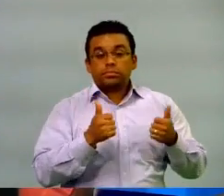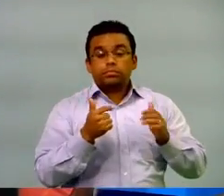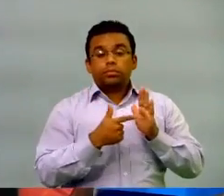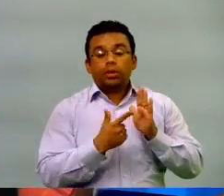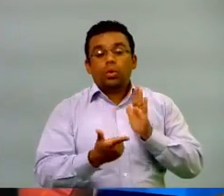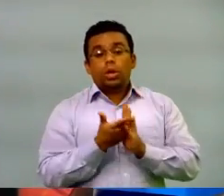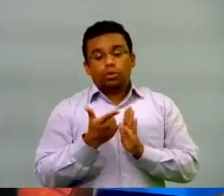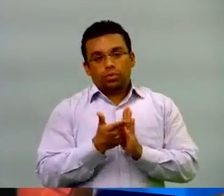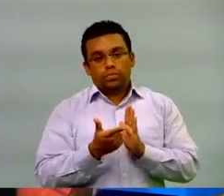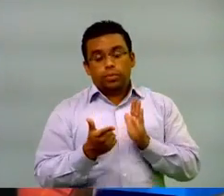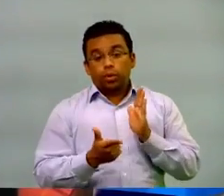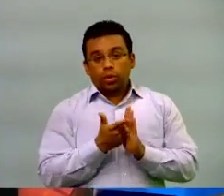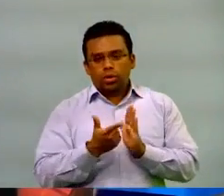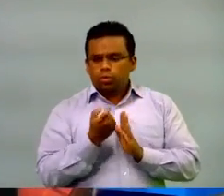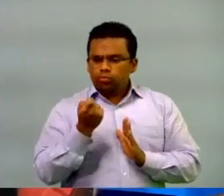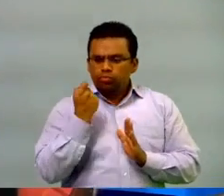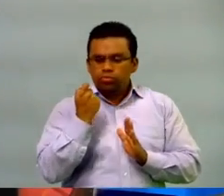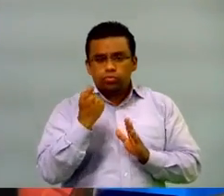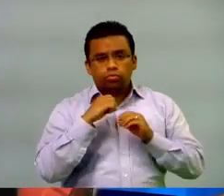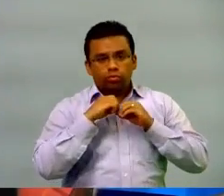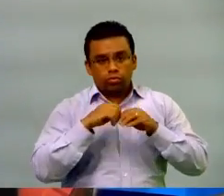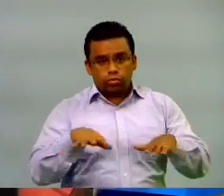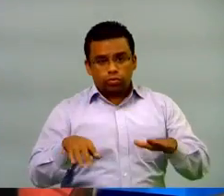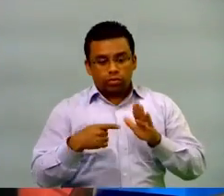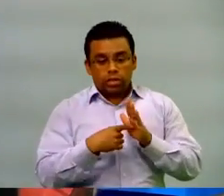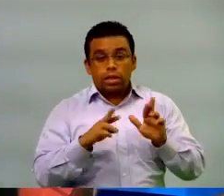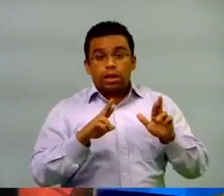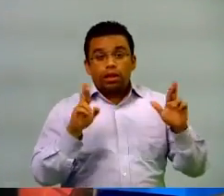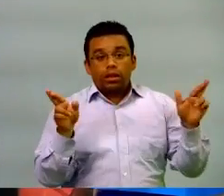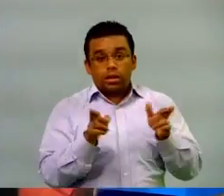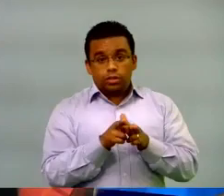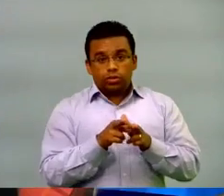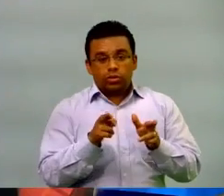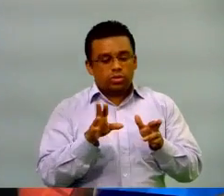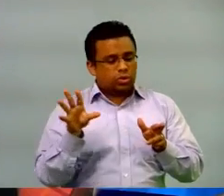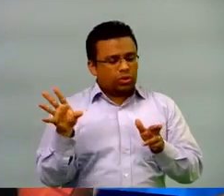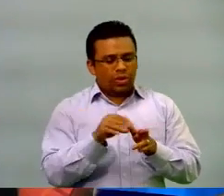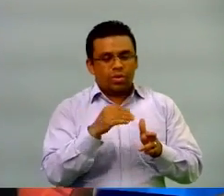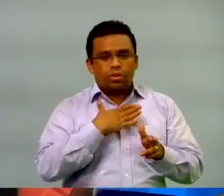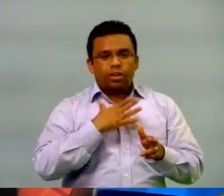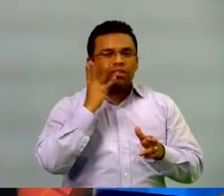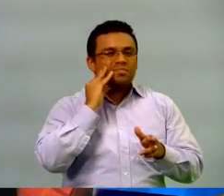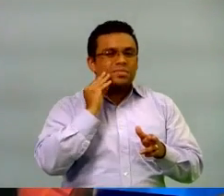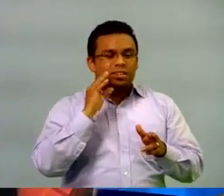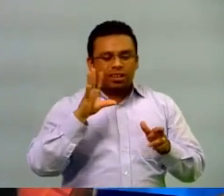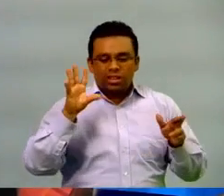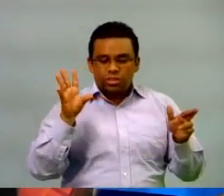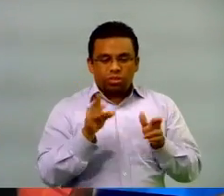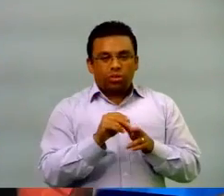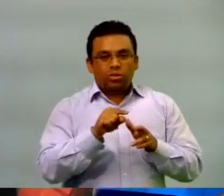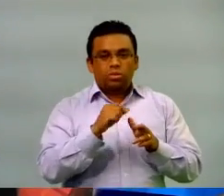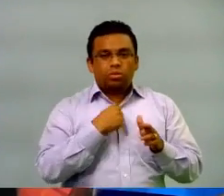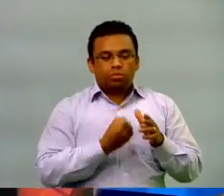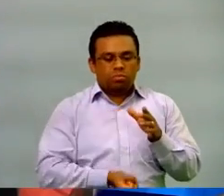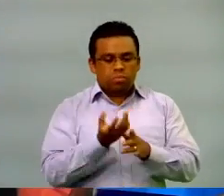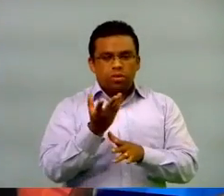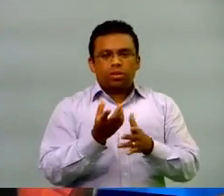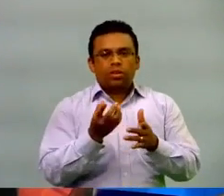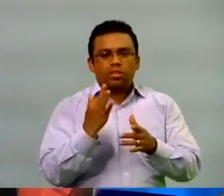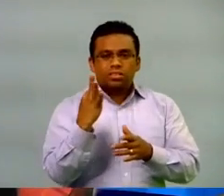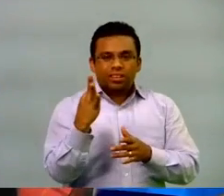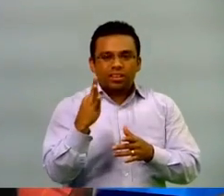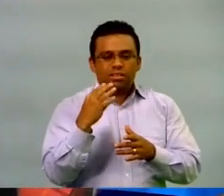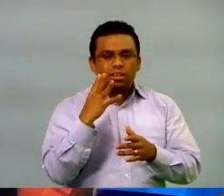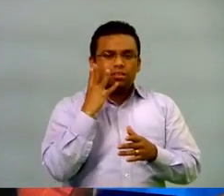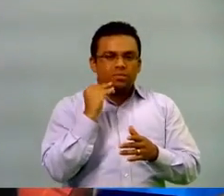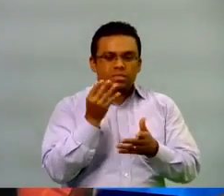recientemente publicamos, a través del cual resumimos toda nuestra experiencia y todos los productos y testimonios y experiencias que se han